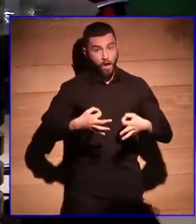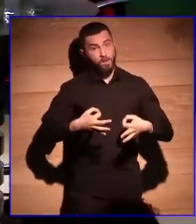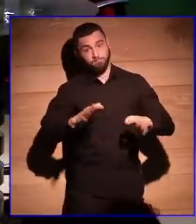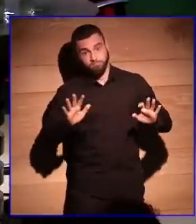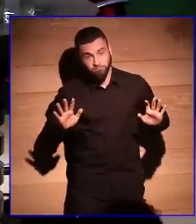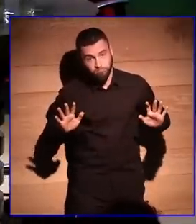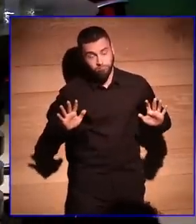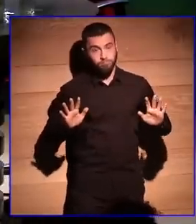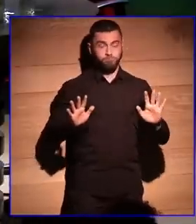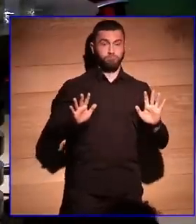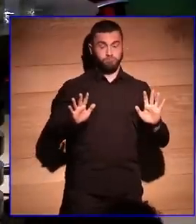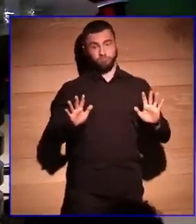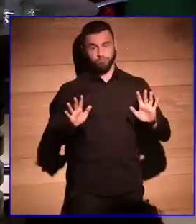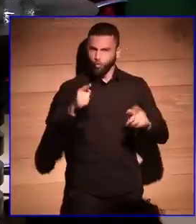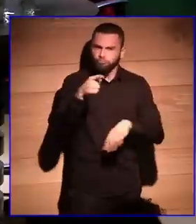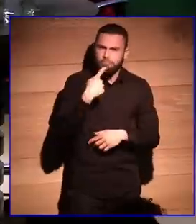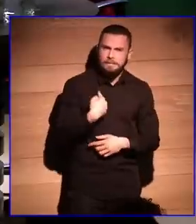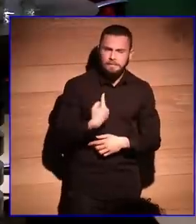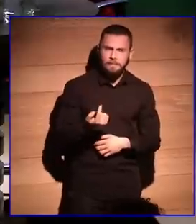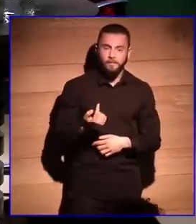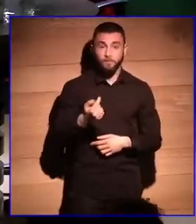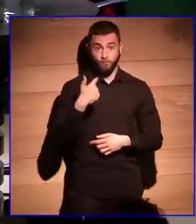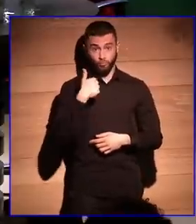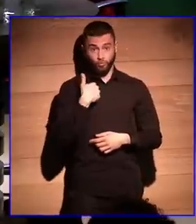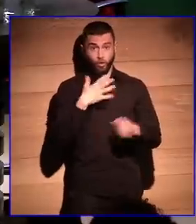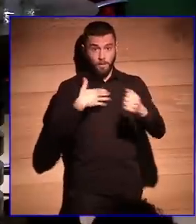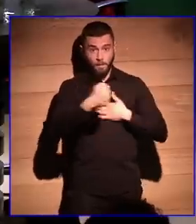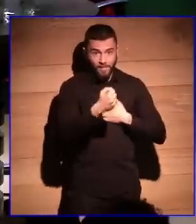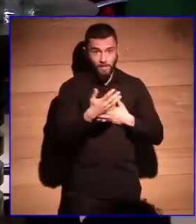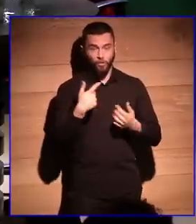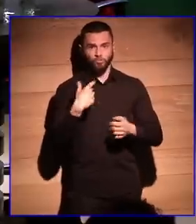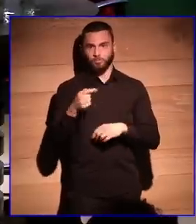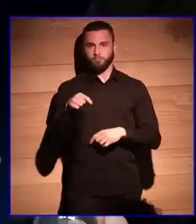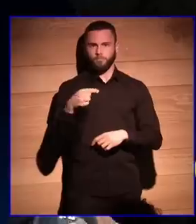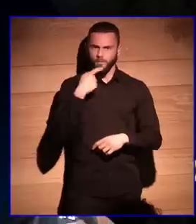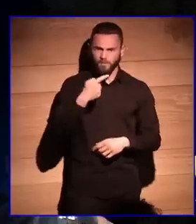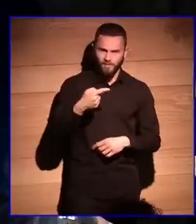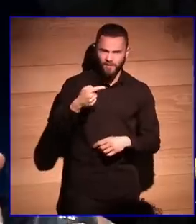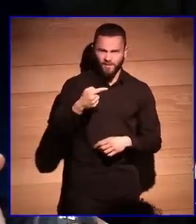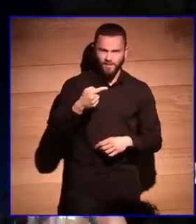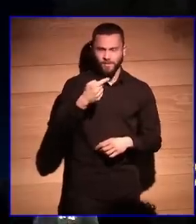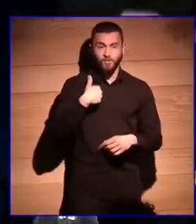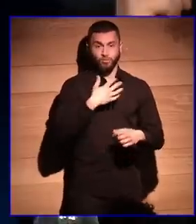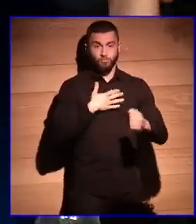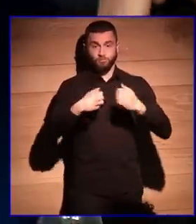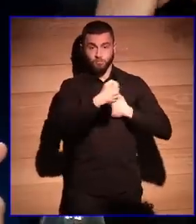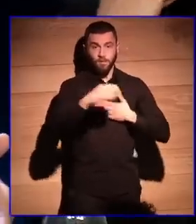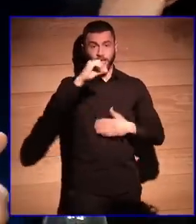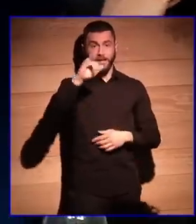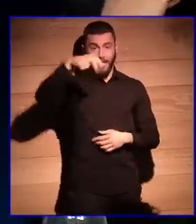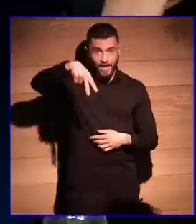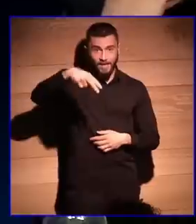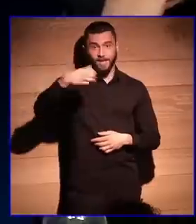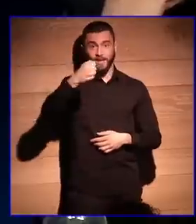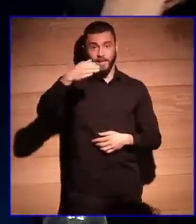ver. No. Yo tú dímelo. Yo empatizo. Igual Abel era un redicho. Empatizo más con Caín, empatizo mucho más con Caín que con Abel. Digo, oh, por